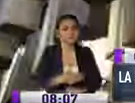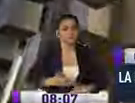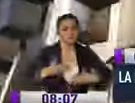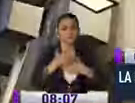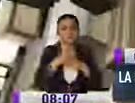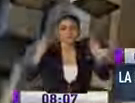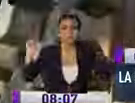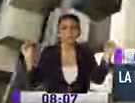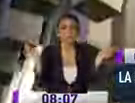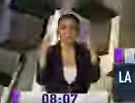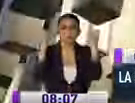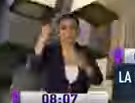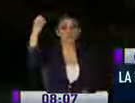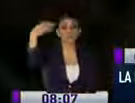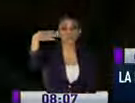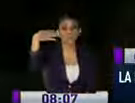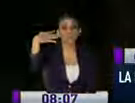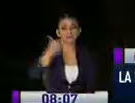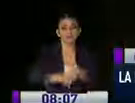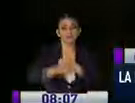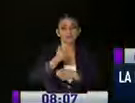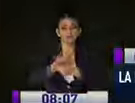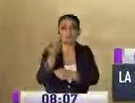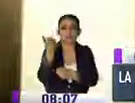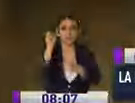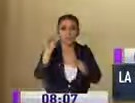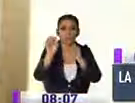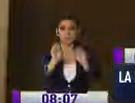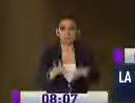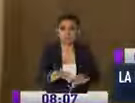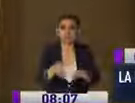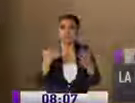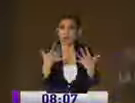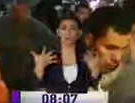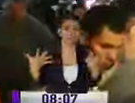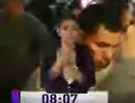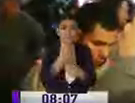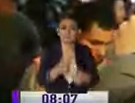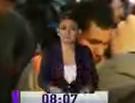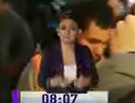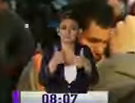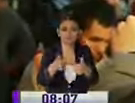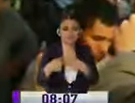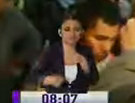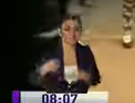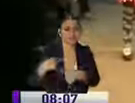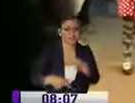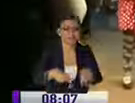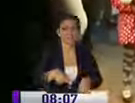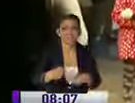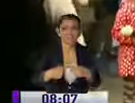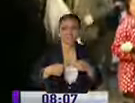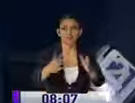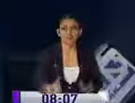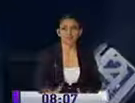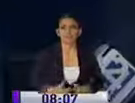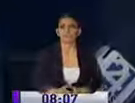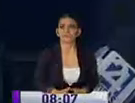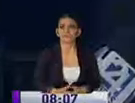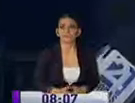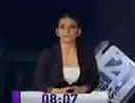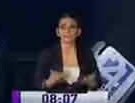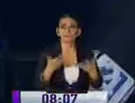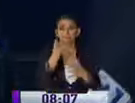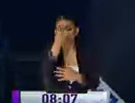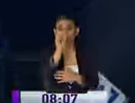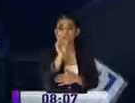de la Fiesta de Luz del año pasado. Y fue tanto su éxito que ahora se convertirá en una tradición quiteña. Hemos